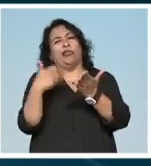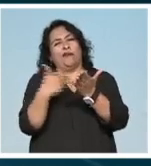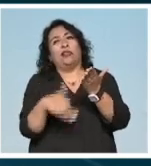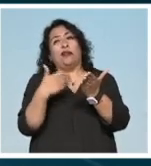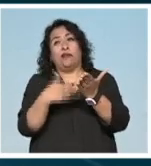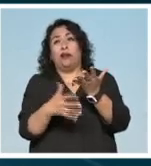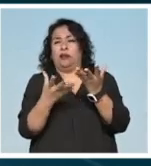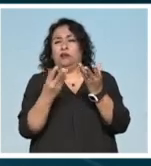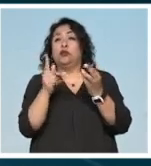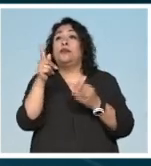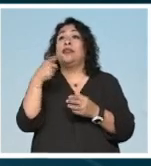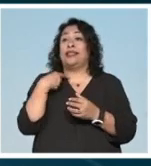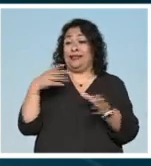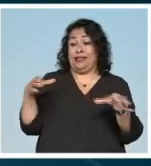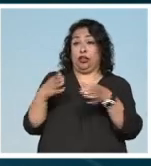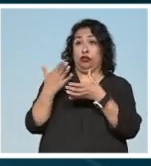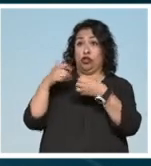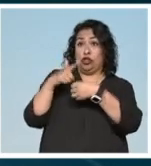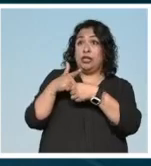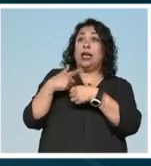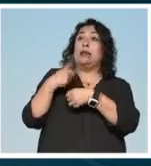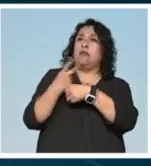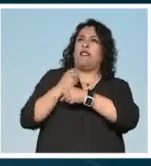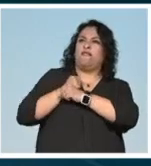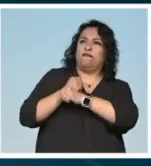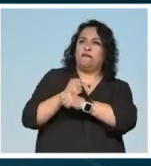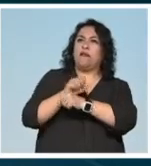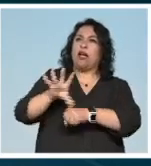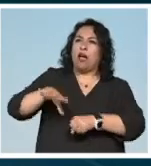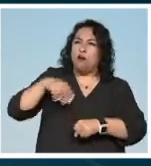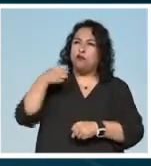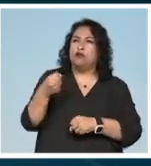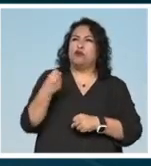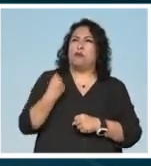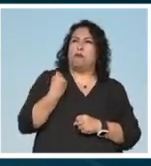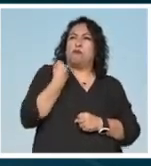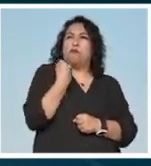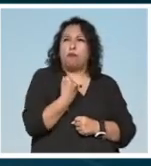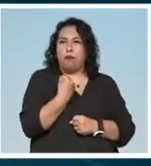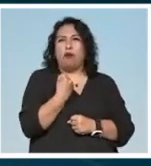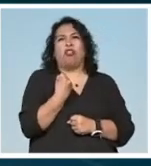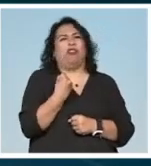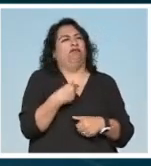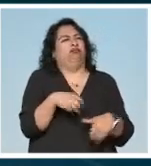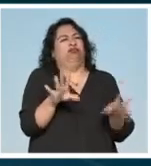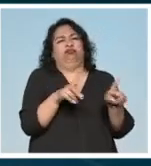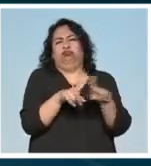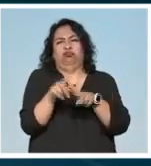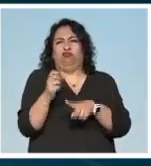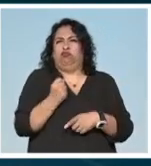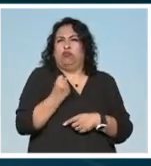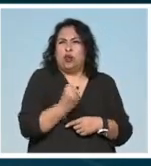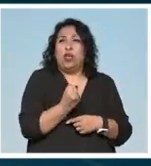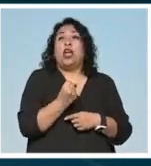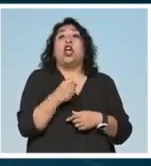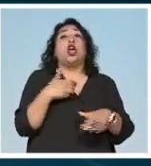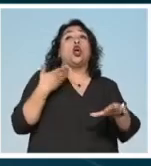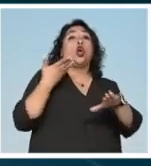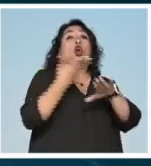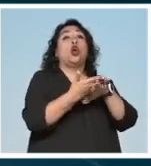Es un movimiento social que invita a la resistencia de los abusos del poder, de cualquier poder que sea nacional,